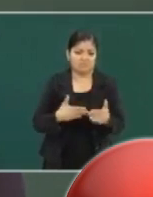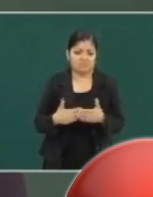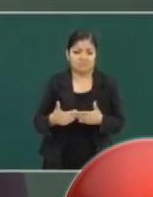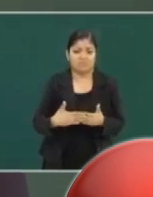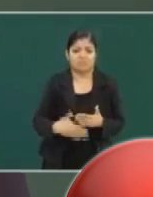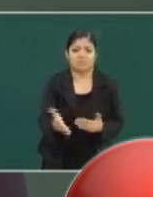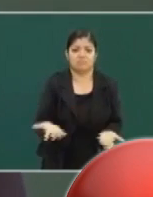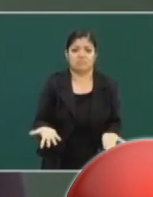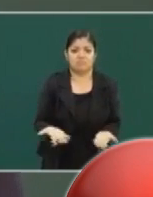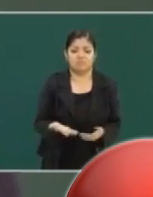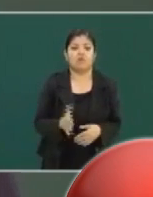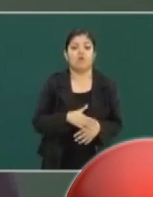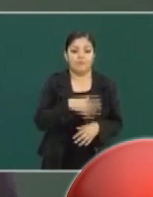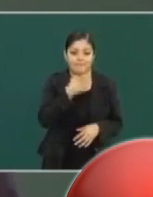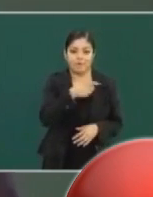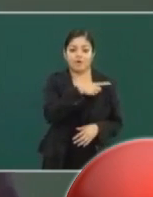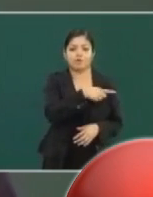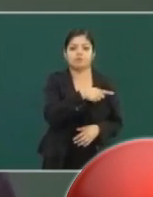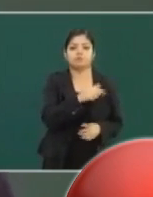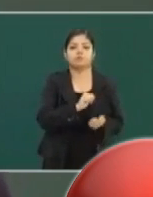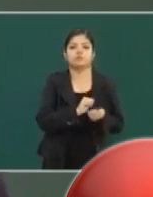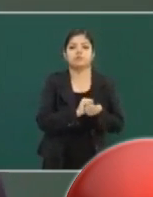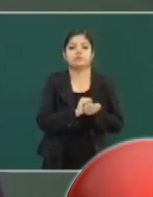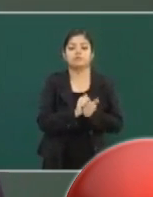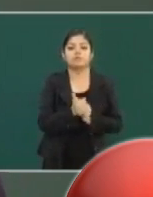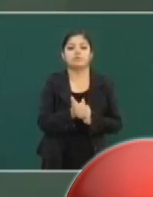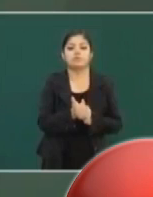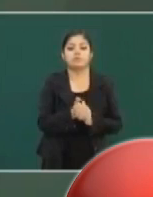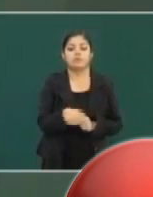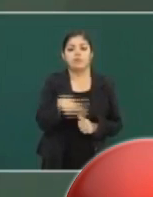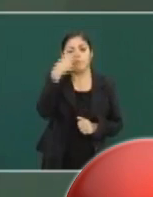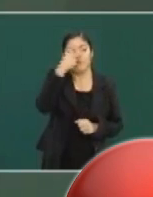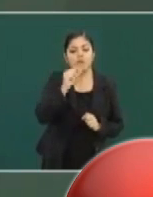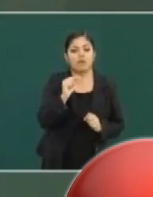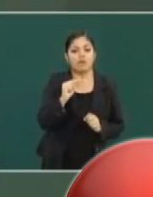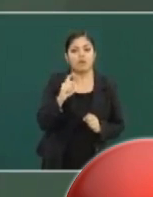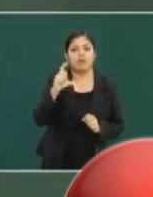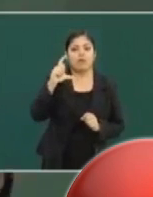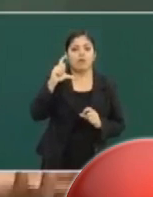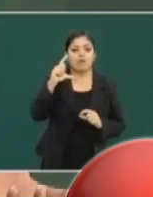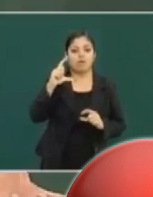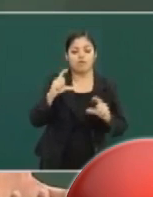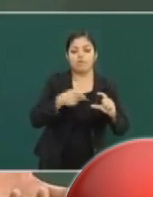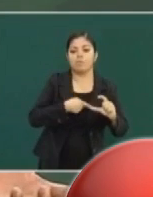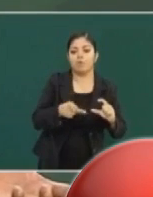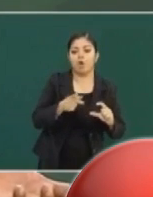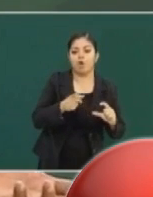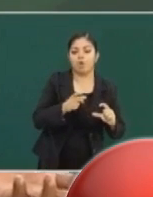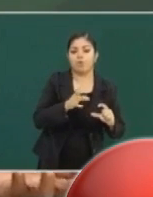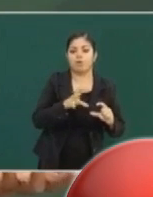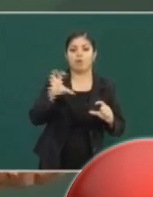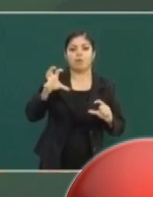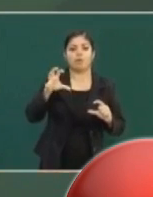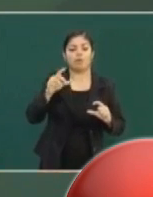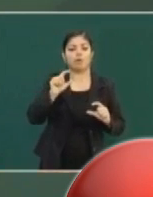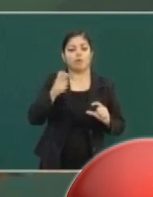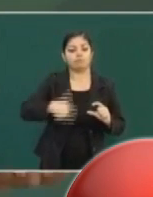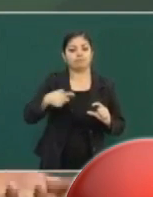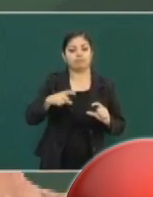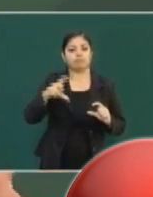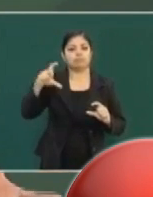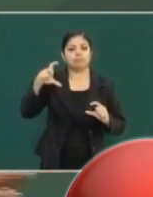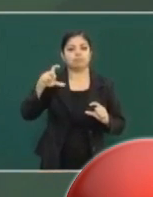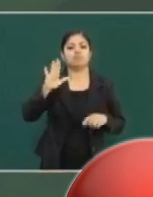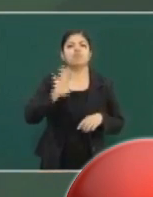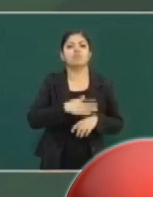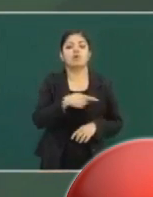Por él es que se profundizaron las desigualdades en el país, porque lo que era de la